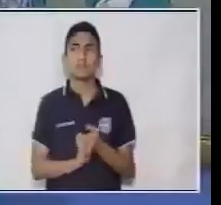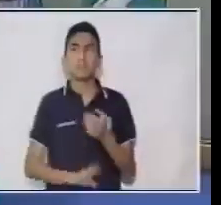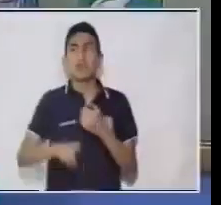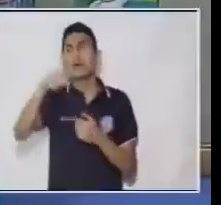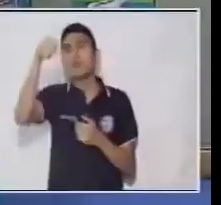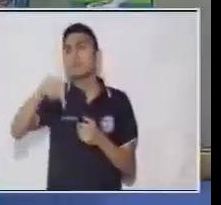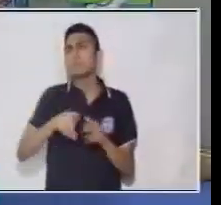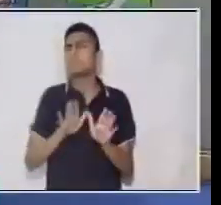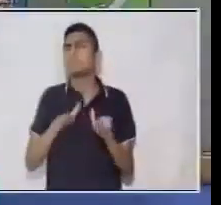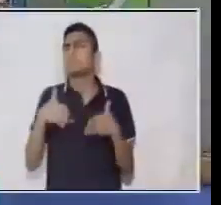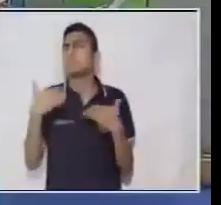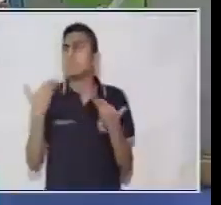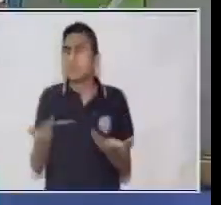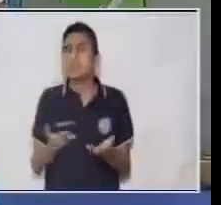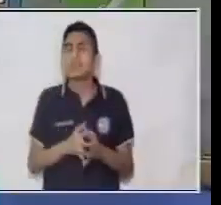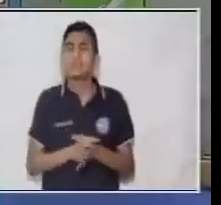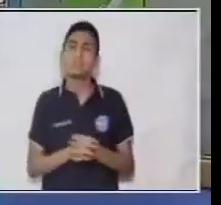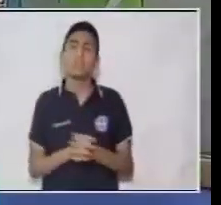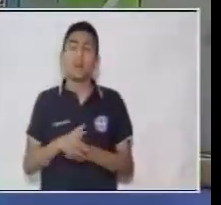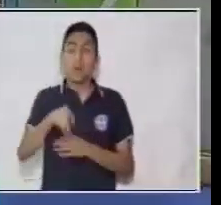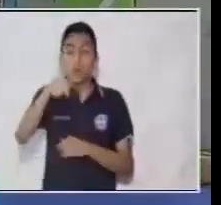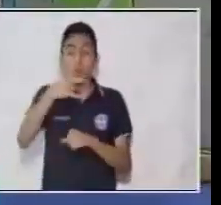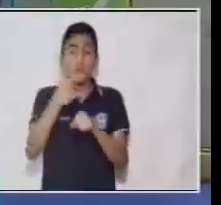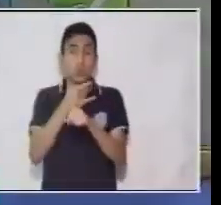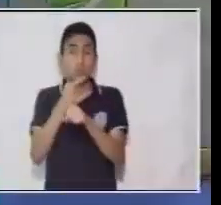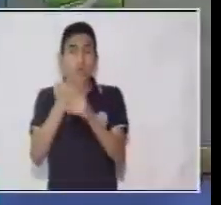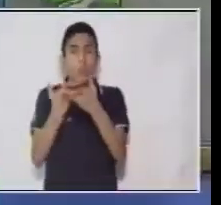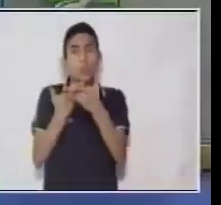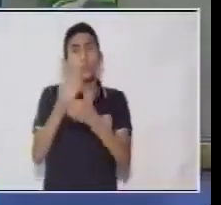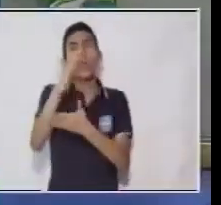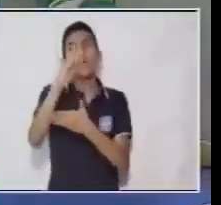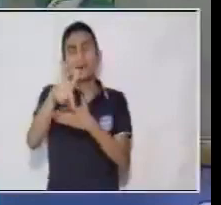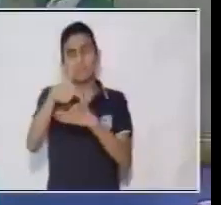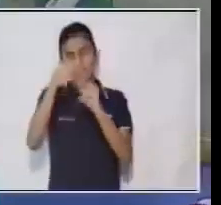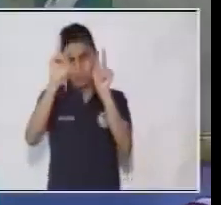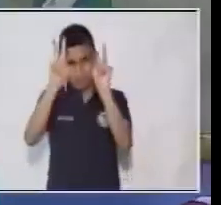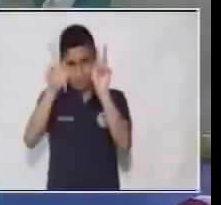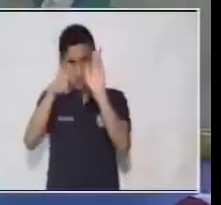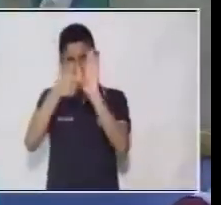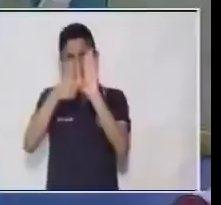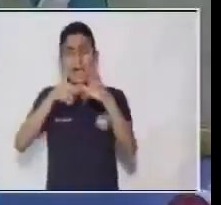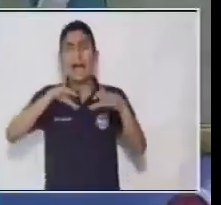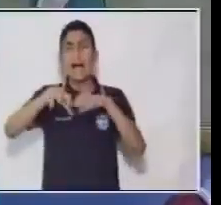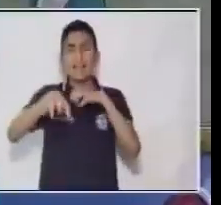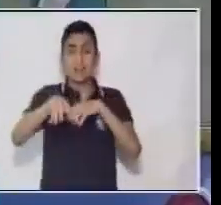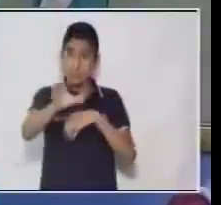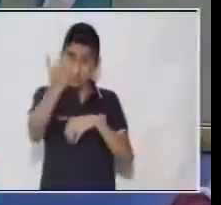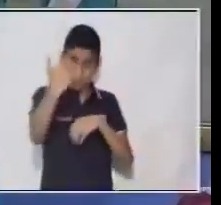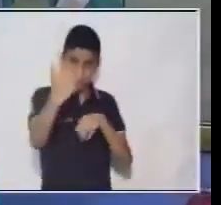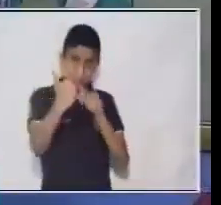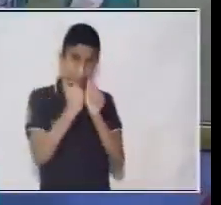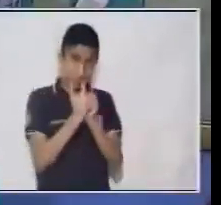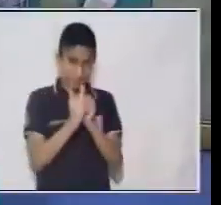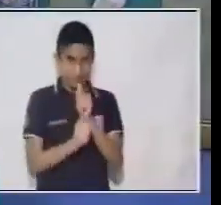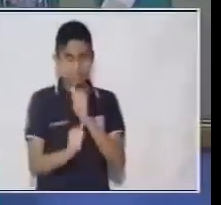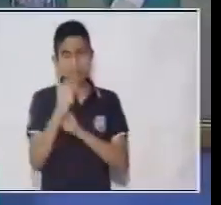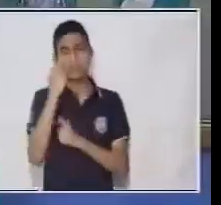Ahora vamos a hacer una nueva actividad. Acompaña.